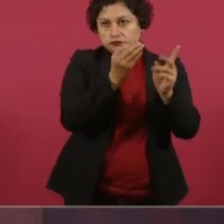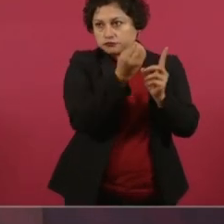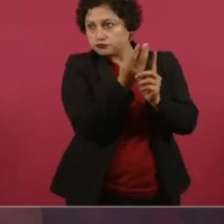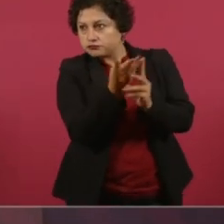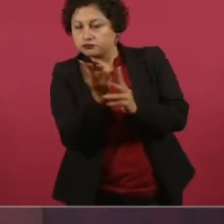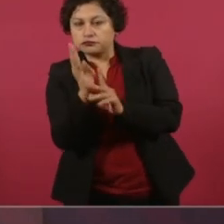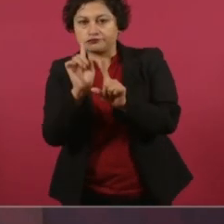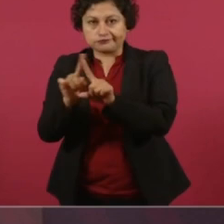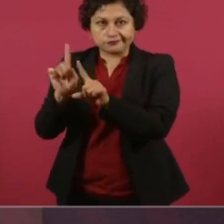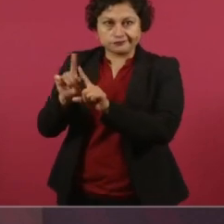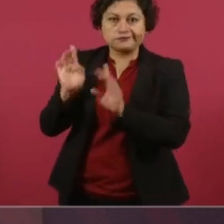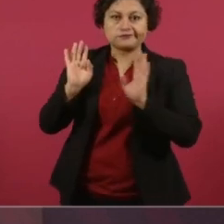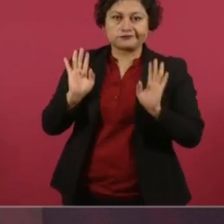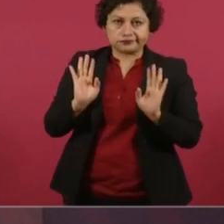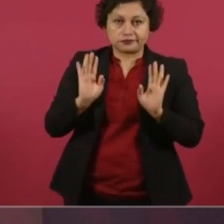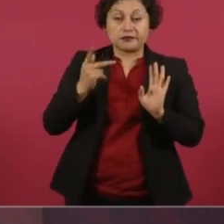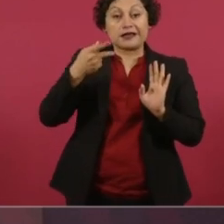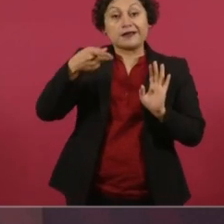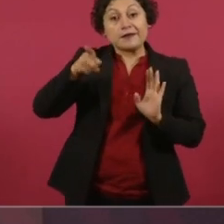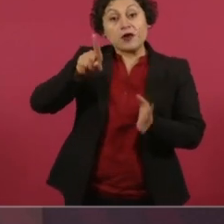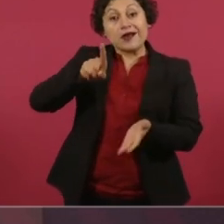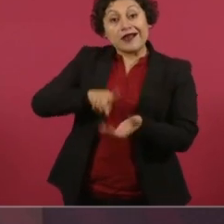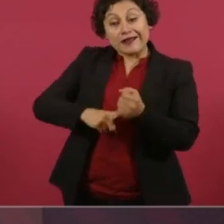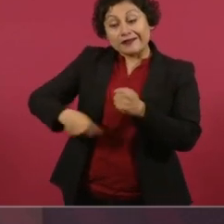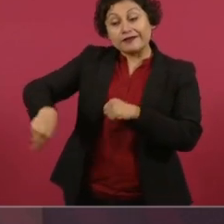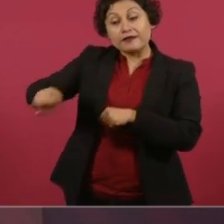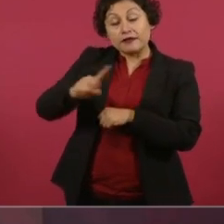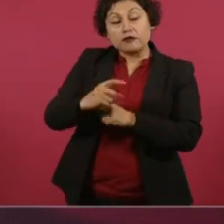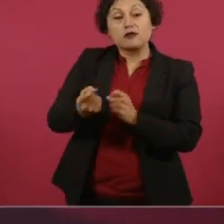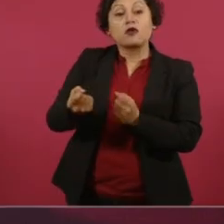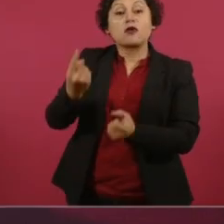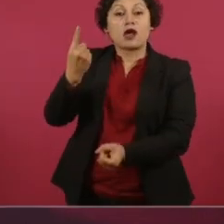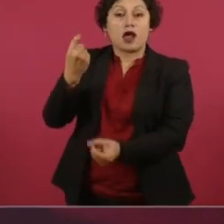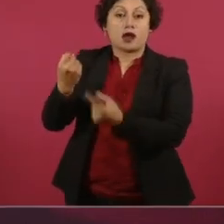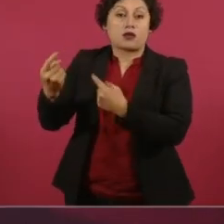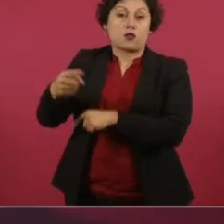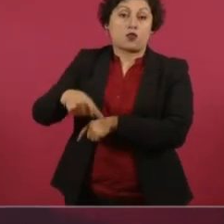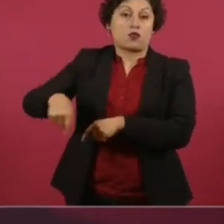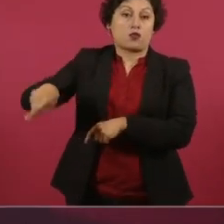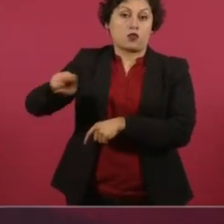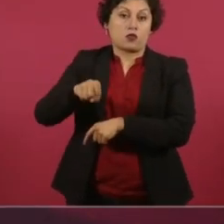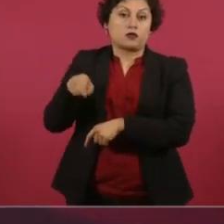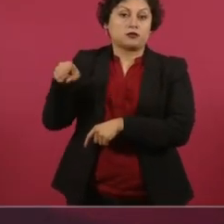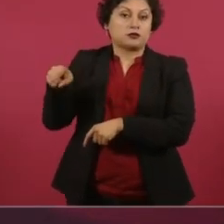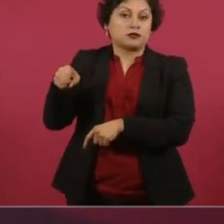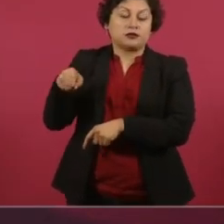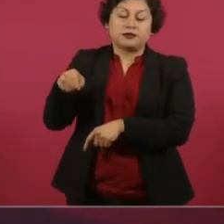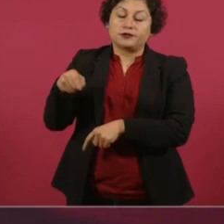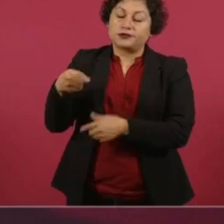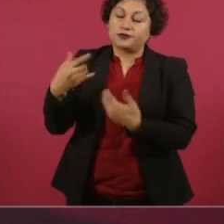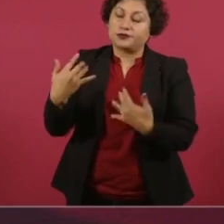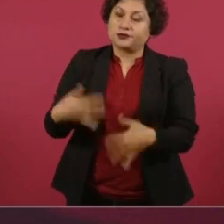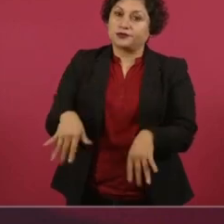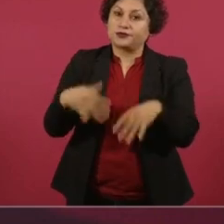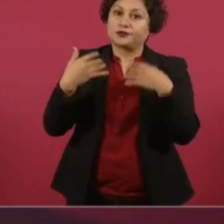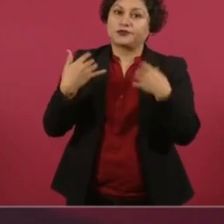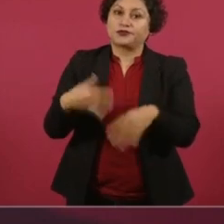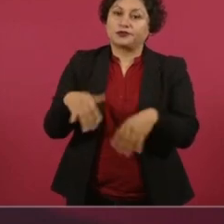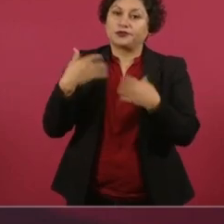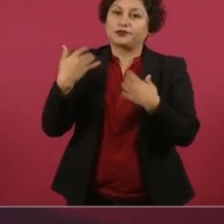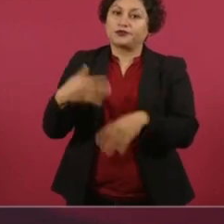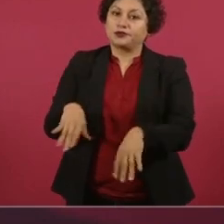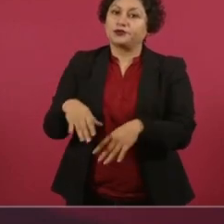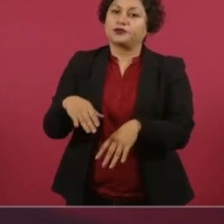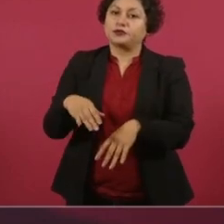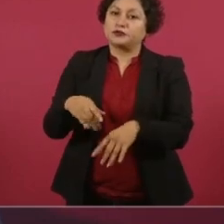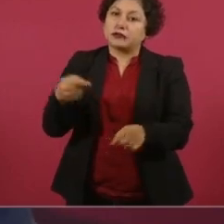y hay otros que, pues, su propósito es todo el día estar